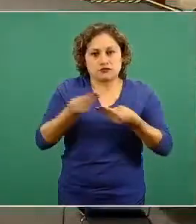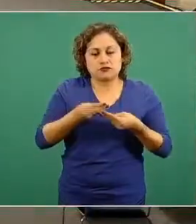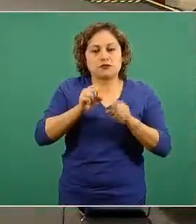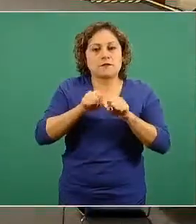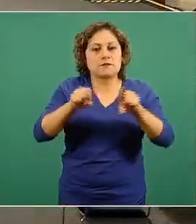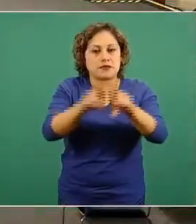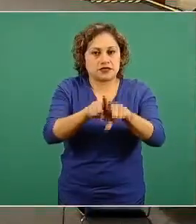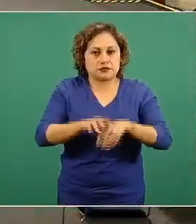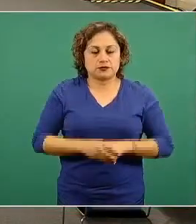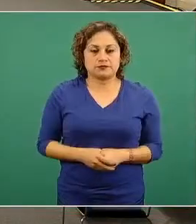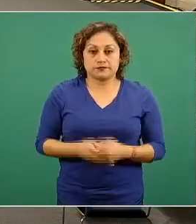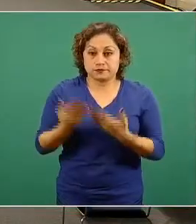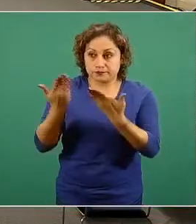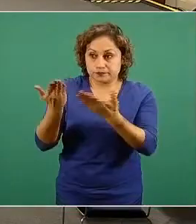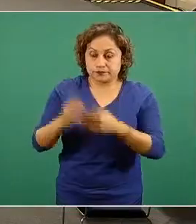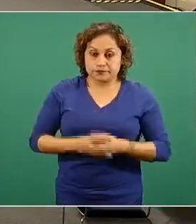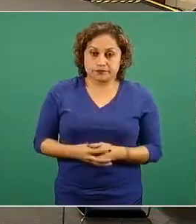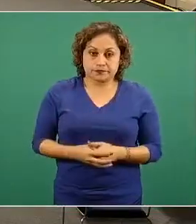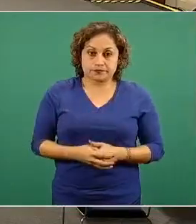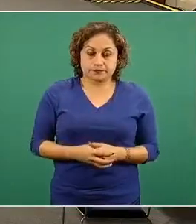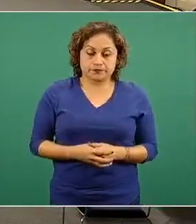Gracias, por favor.